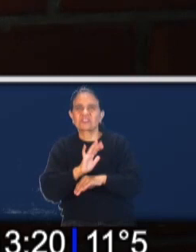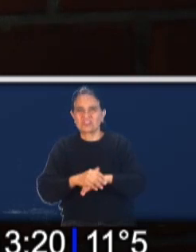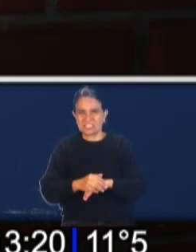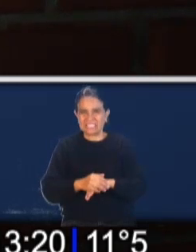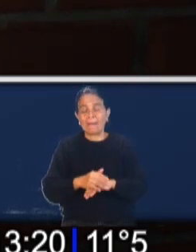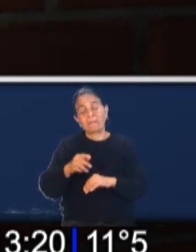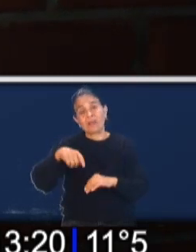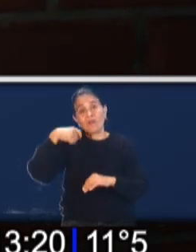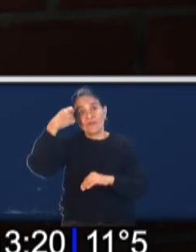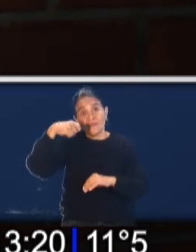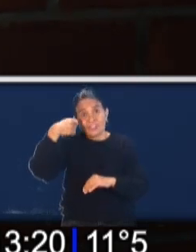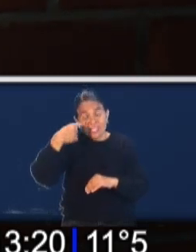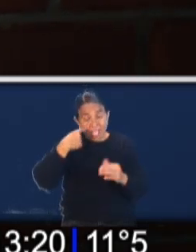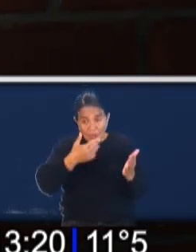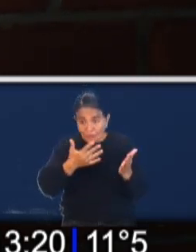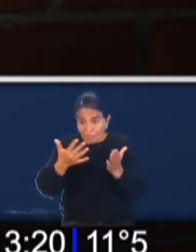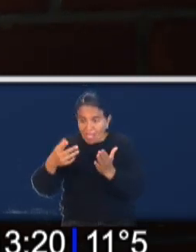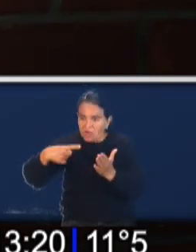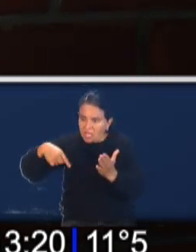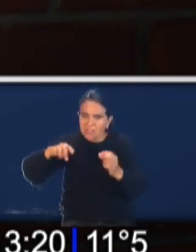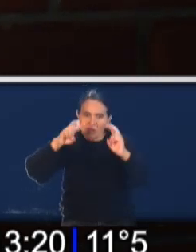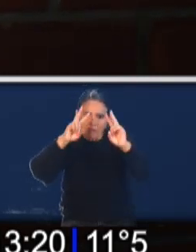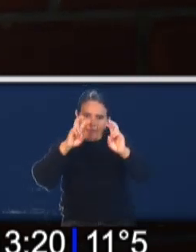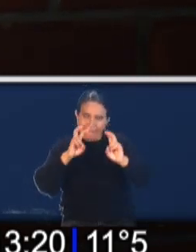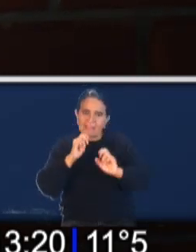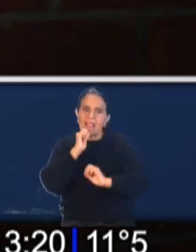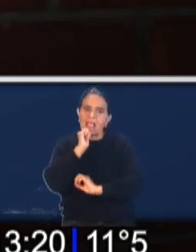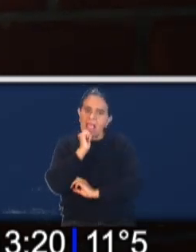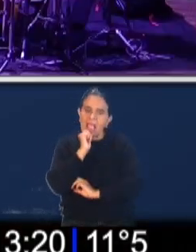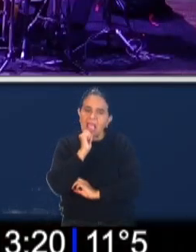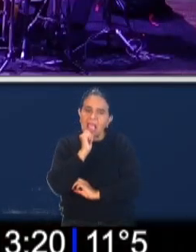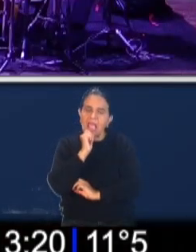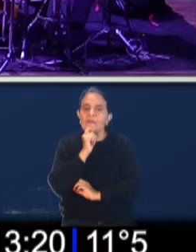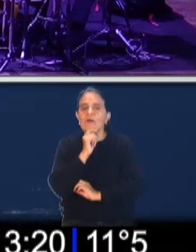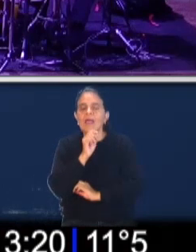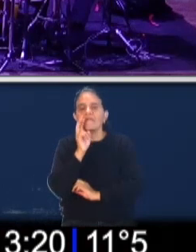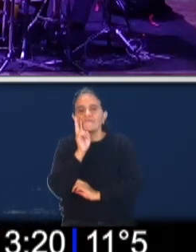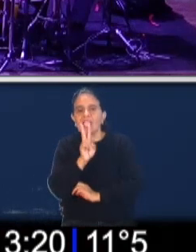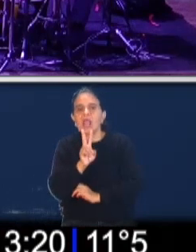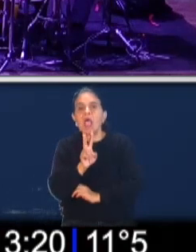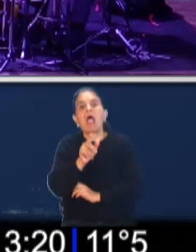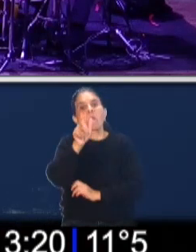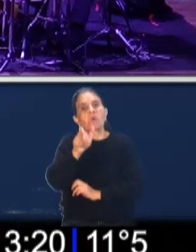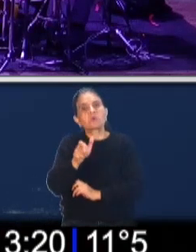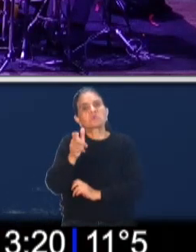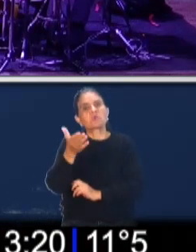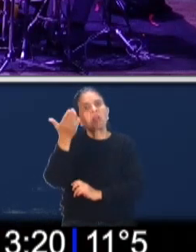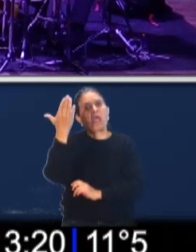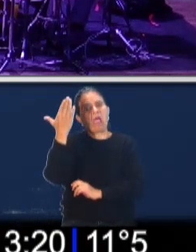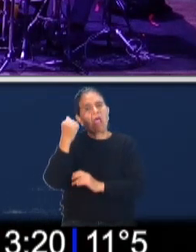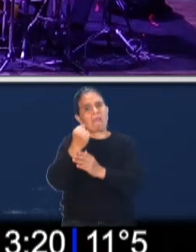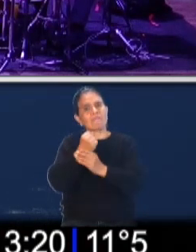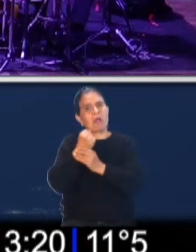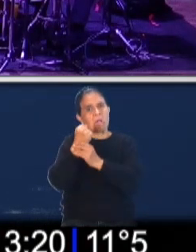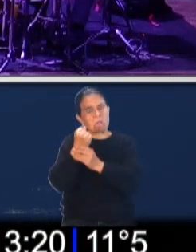videos empezaron a investigar y vieron lo que es este gran artista. Antes están totalmente motivados, muy